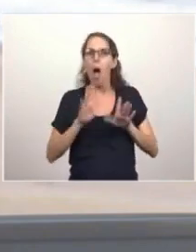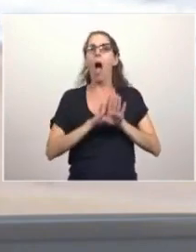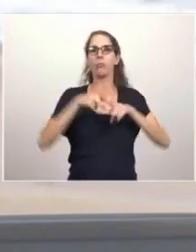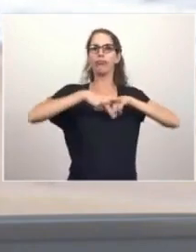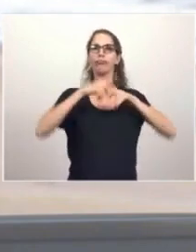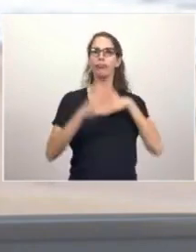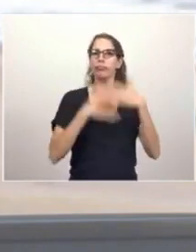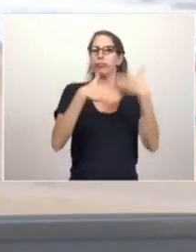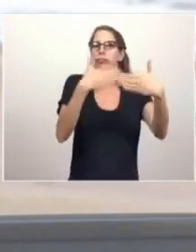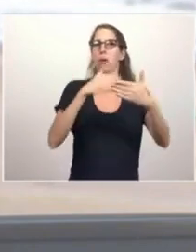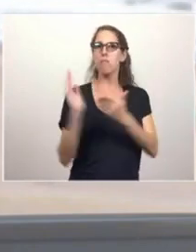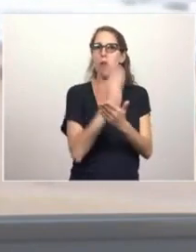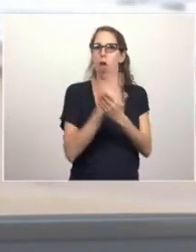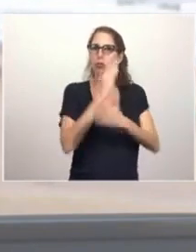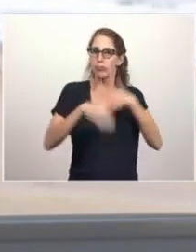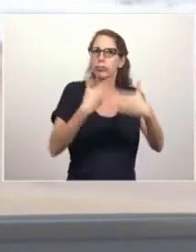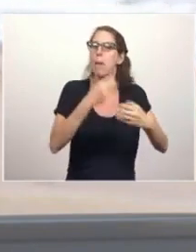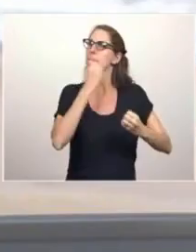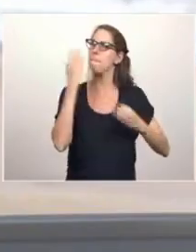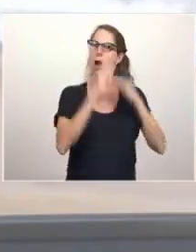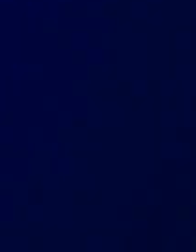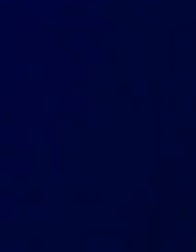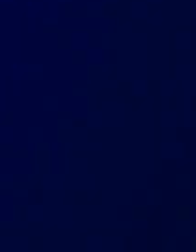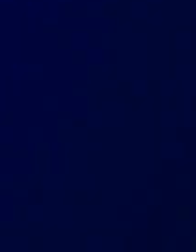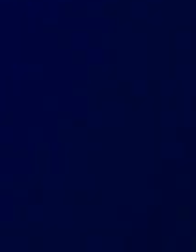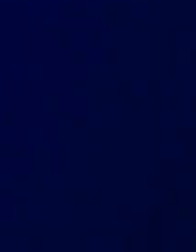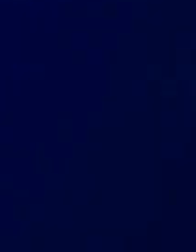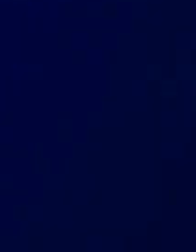estándares de eficiencia más altos que se puedan alcanzar.